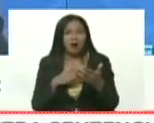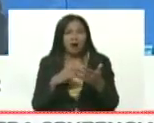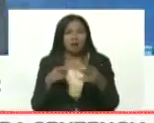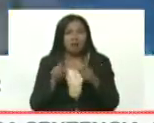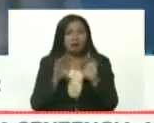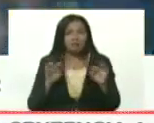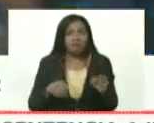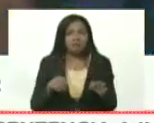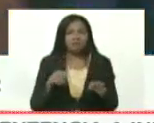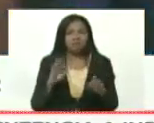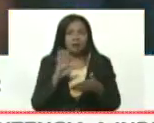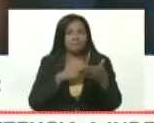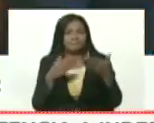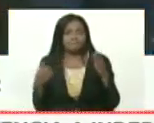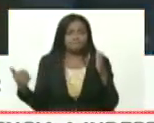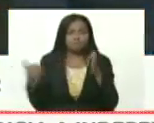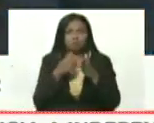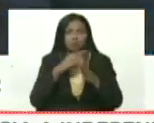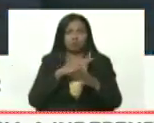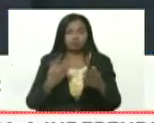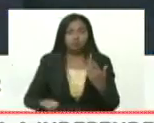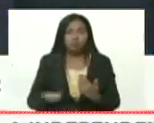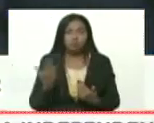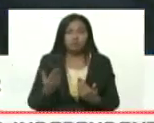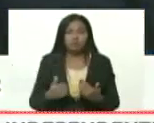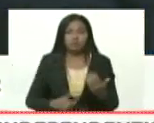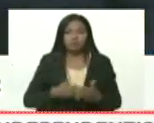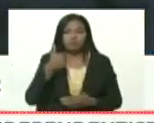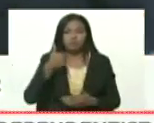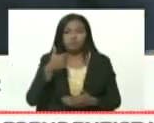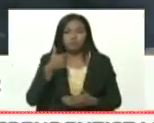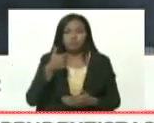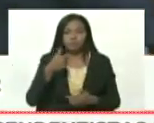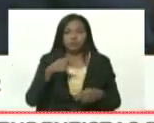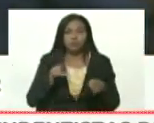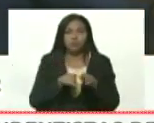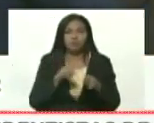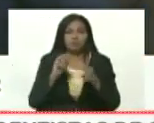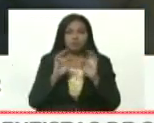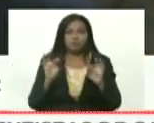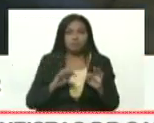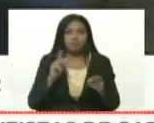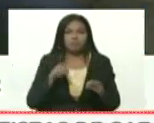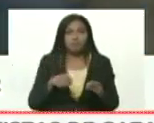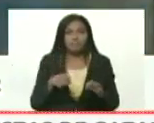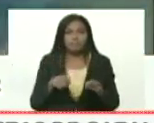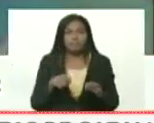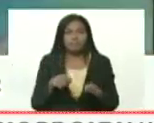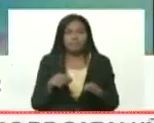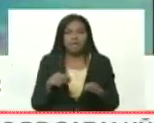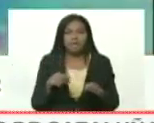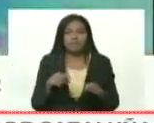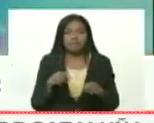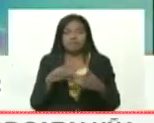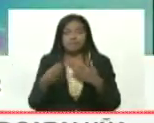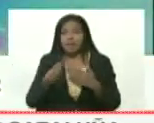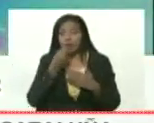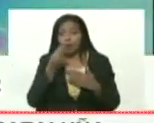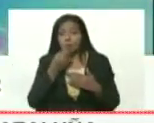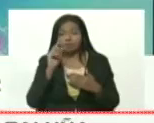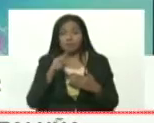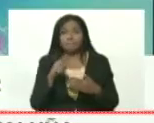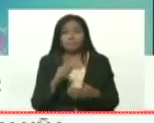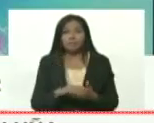en sus tablas, un impacto importante de aumento salarial, de aumento del cestatique y también